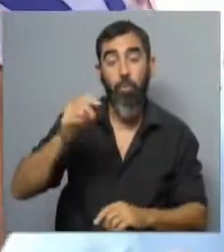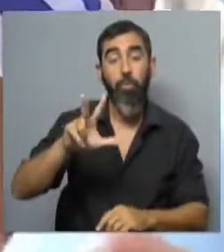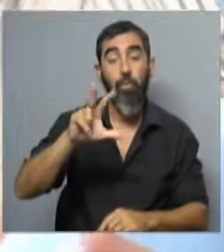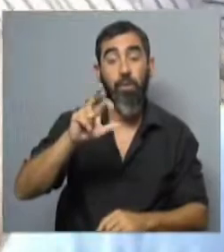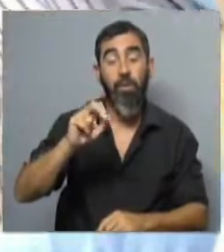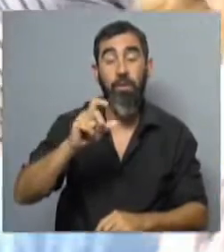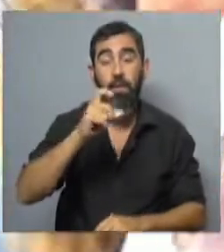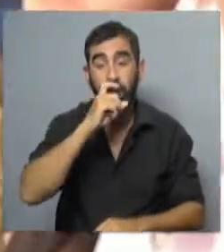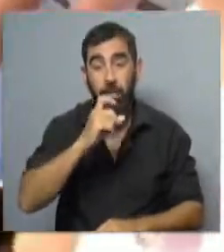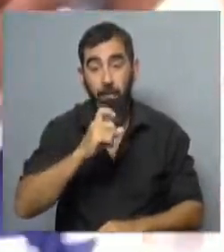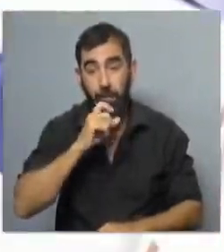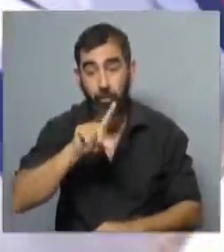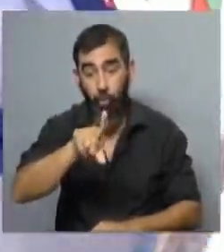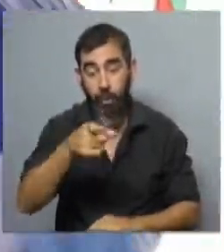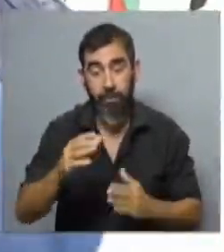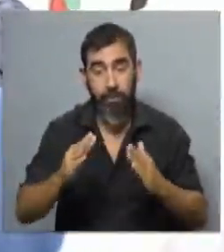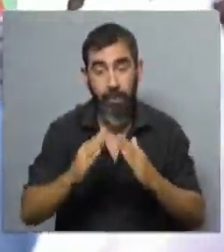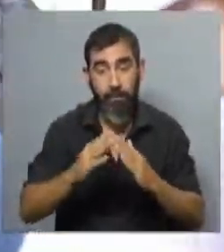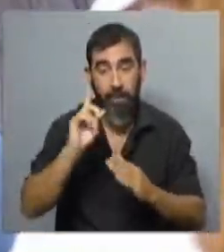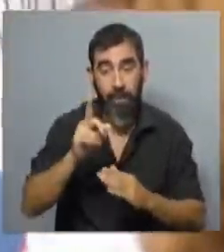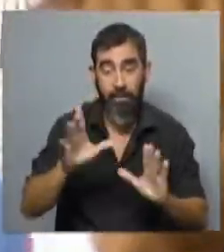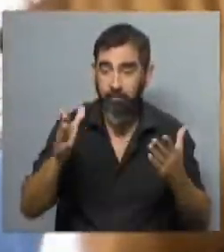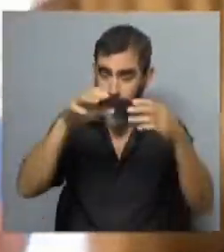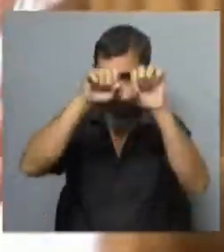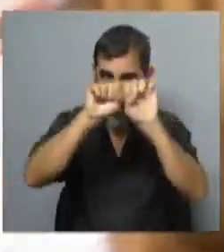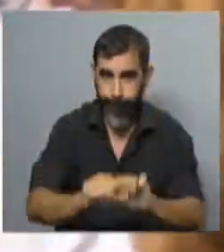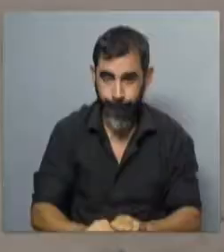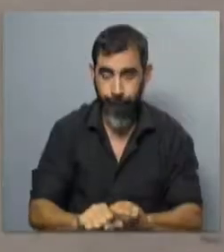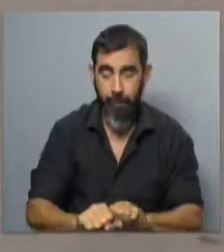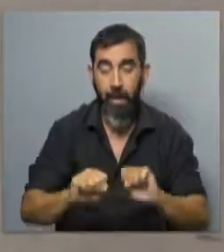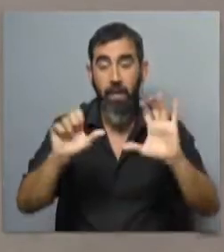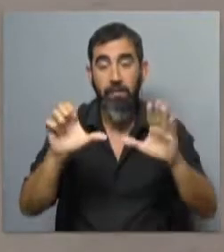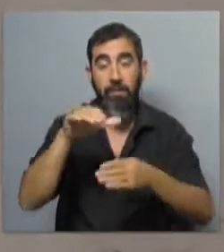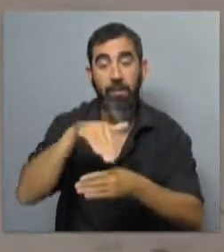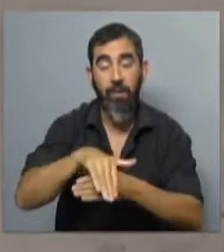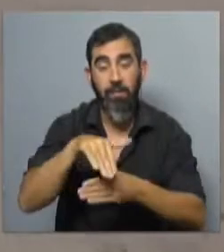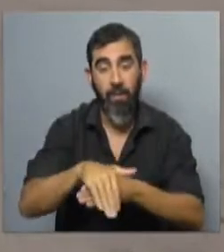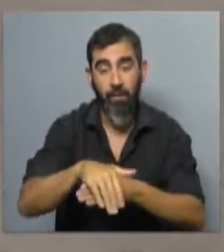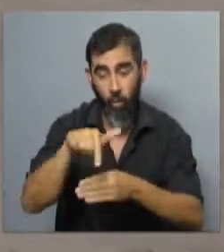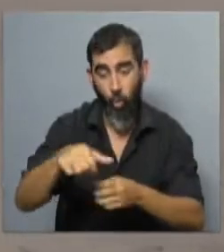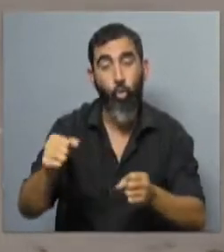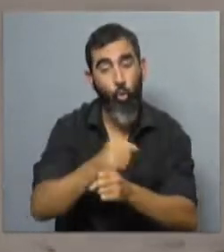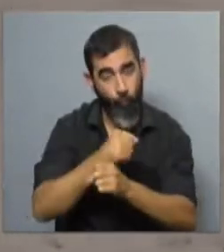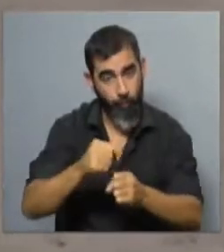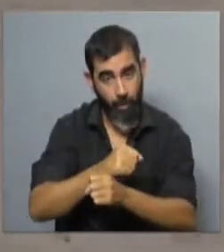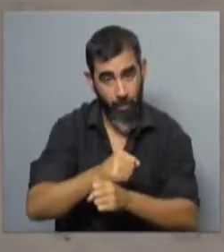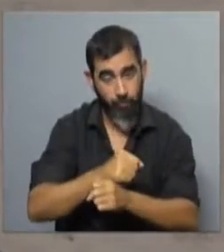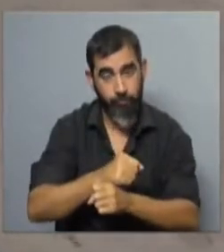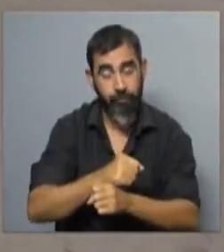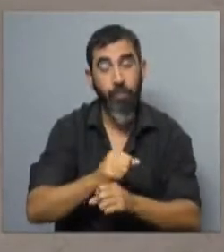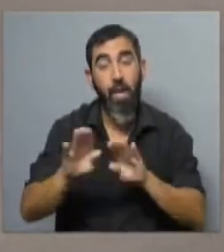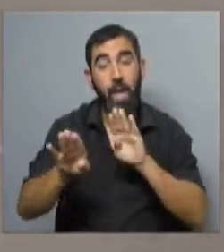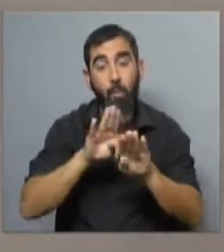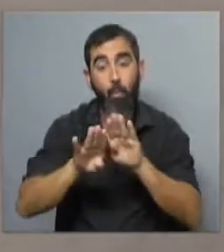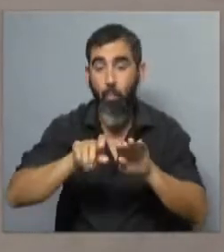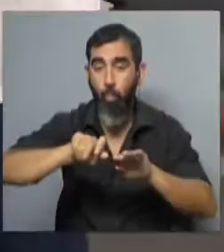30 de marzo la ex mutualista estará cerrando definitivamente a las 18 horas, según nos confirmaban hoy fuentes oficiales, las puertas,